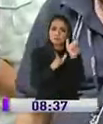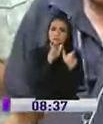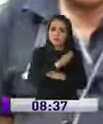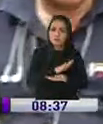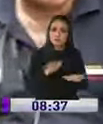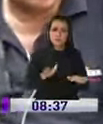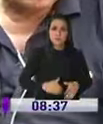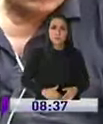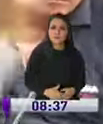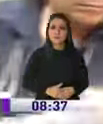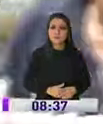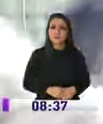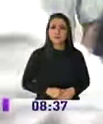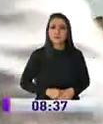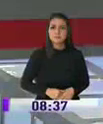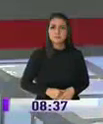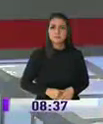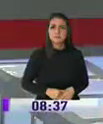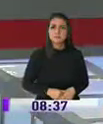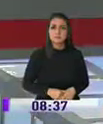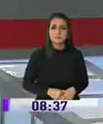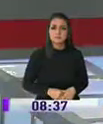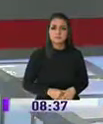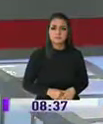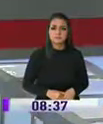Informó Jorge Escobar.